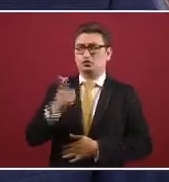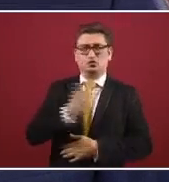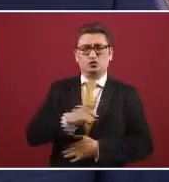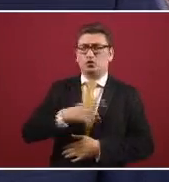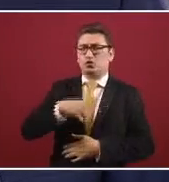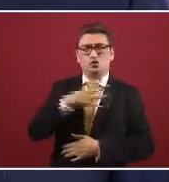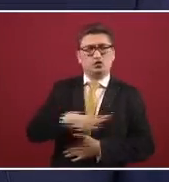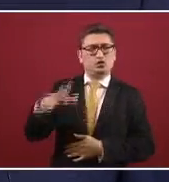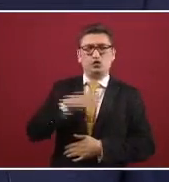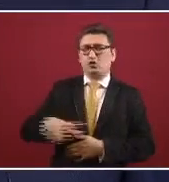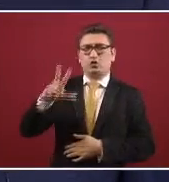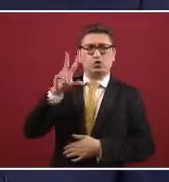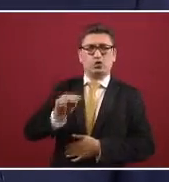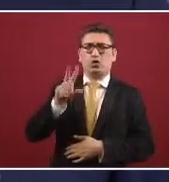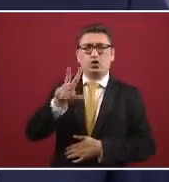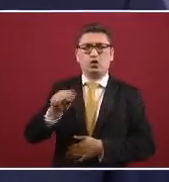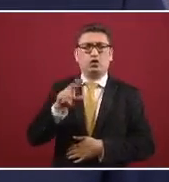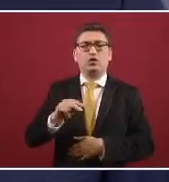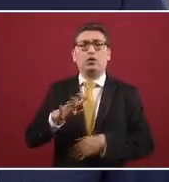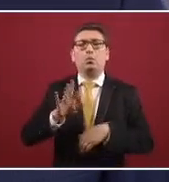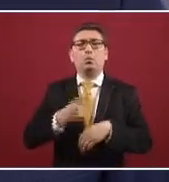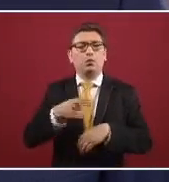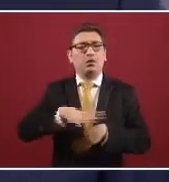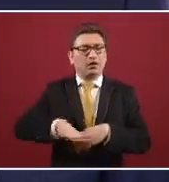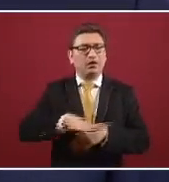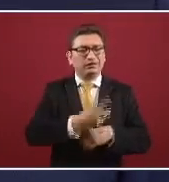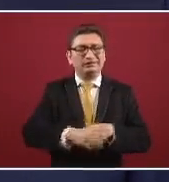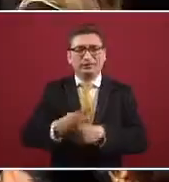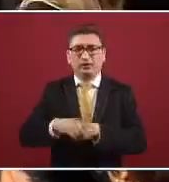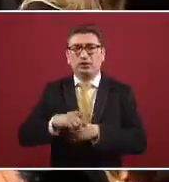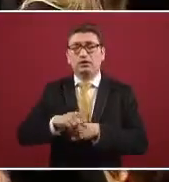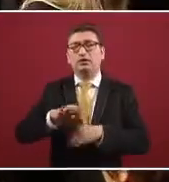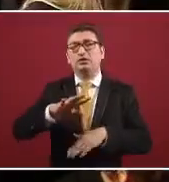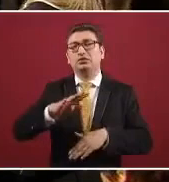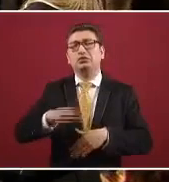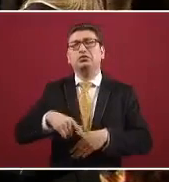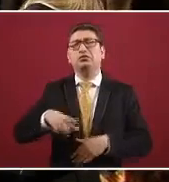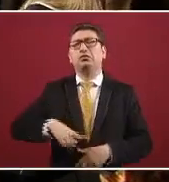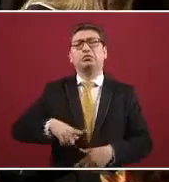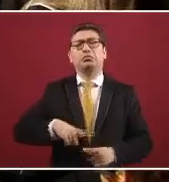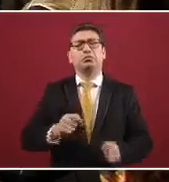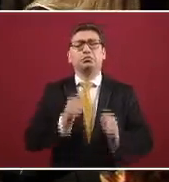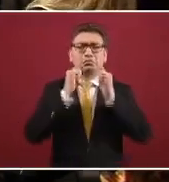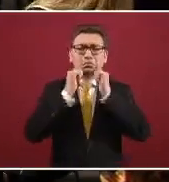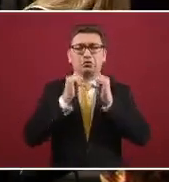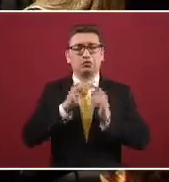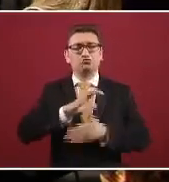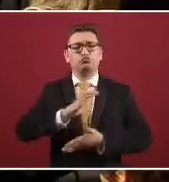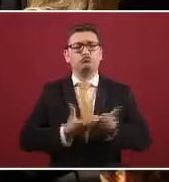se dieron contratos, se empezó a construir la presa,